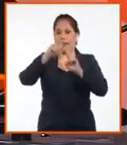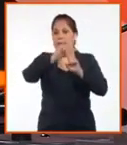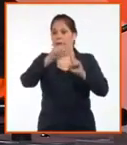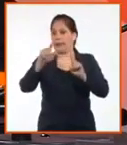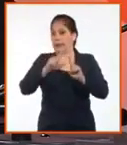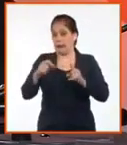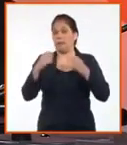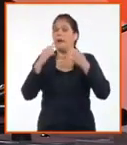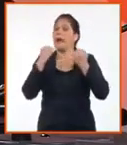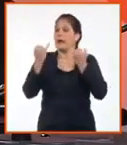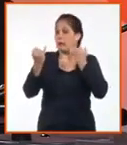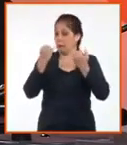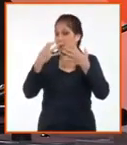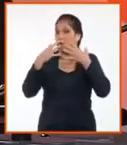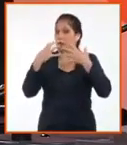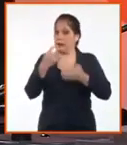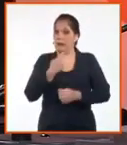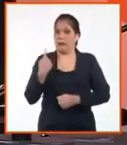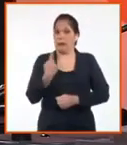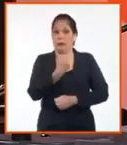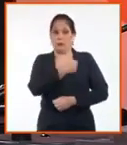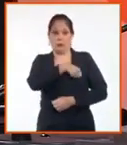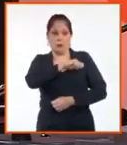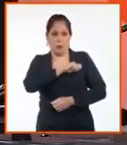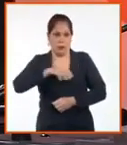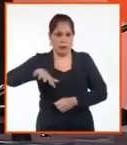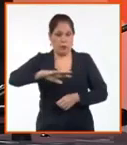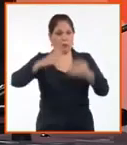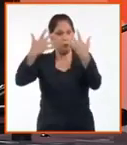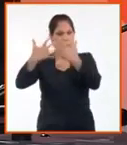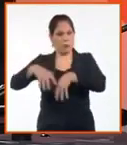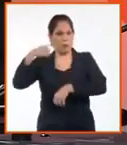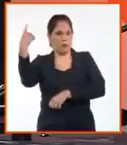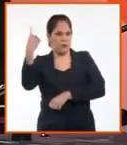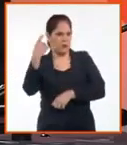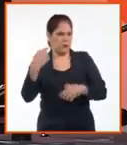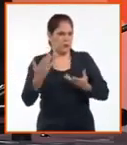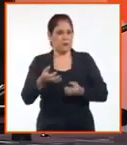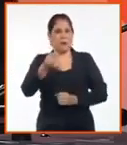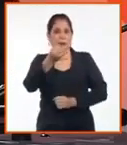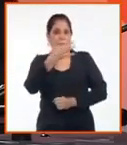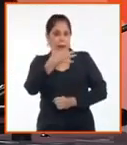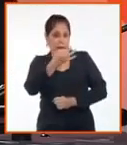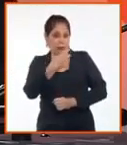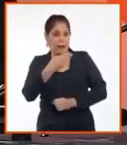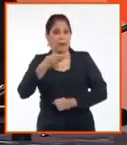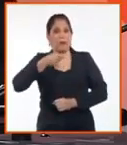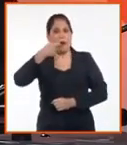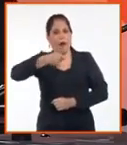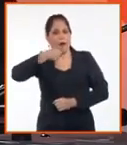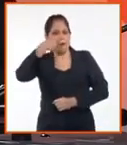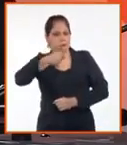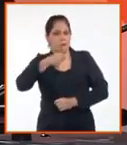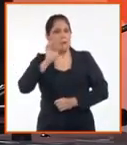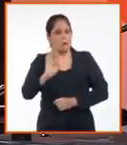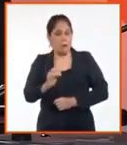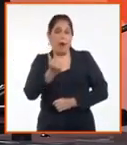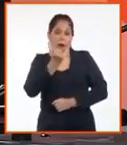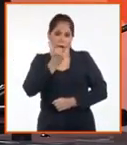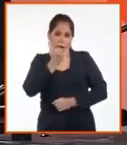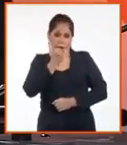interés para nuestro pueblo la producción nacional de medicamentos es un asunto que afecta directamente